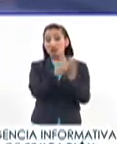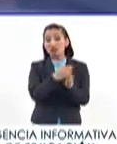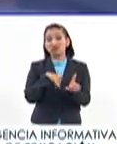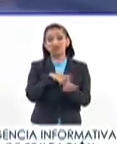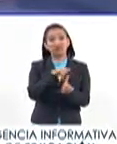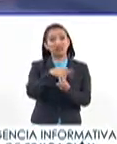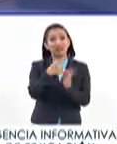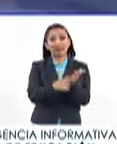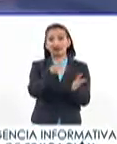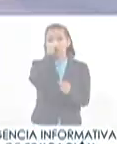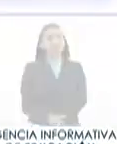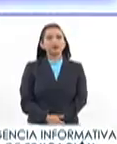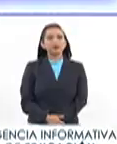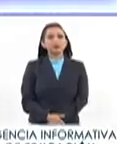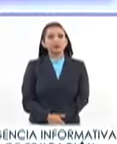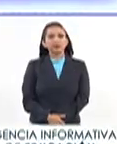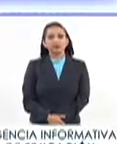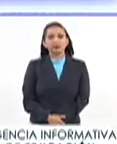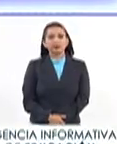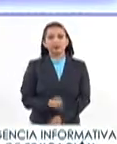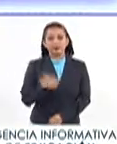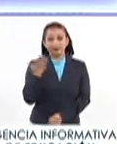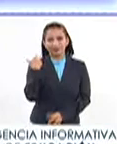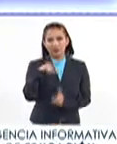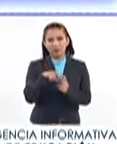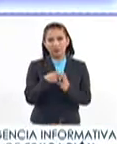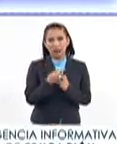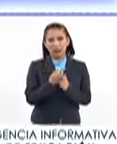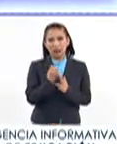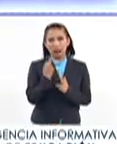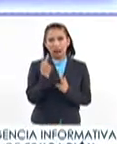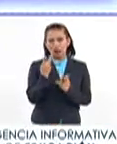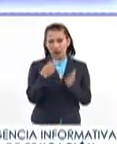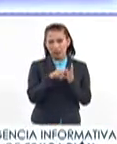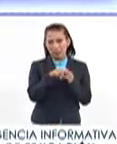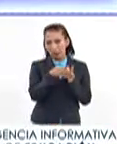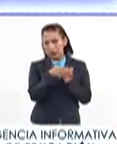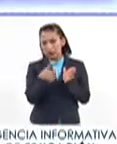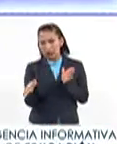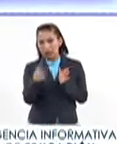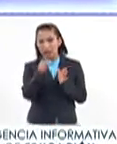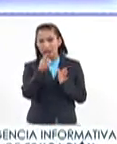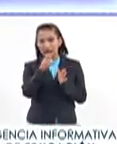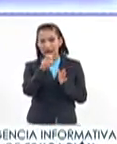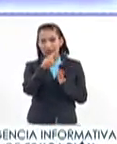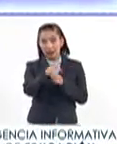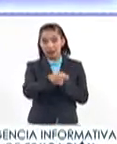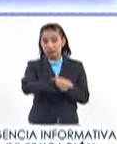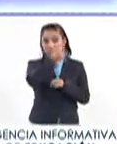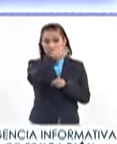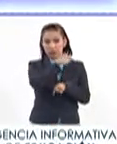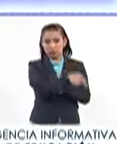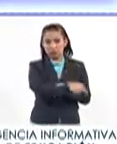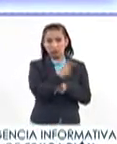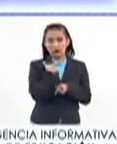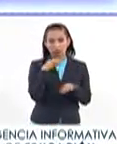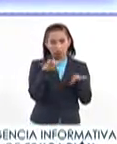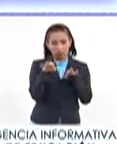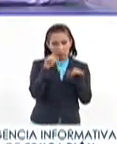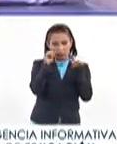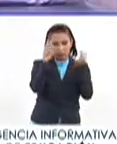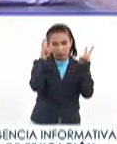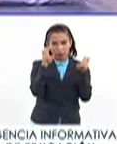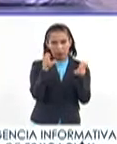de bullying en secundaria en 2014. Justamente a principios de los 2000, y Trixia, que es de las precursoras que ha trabajado